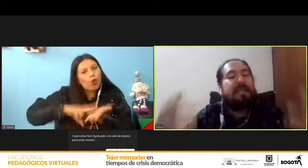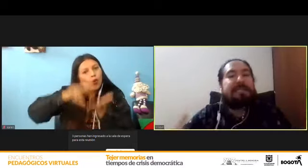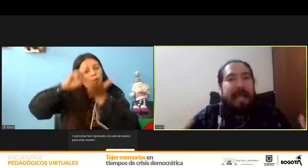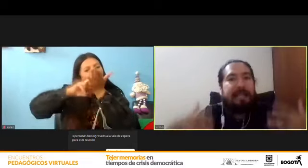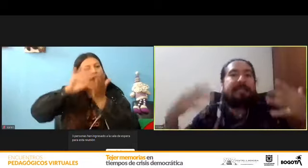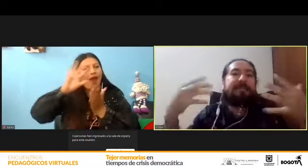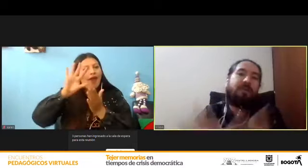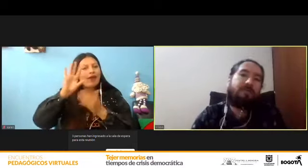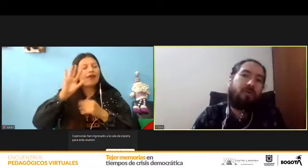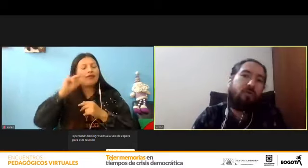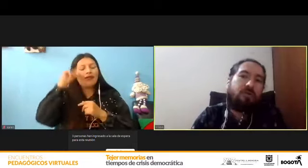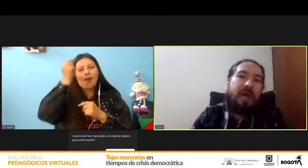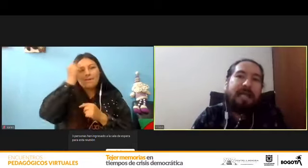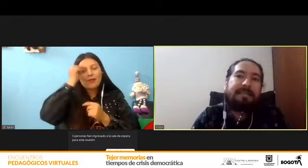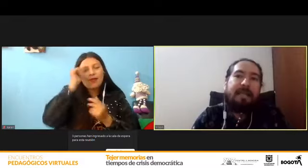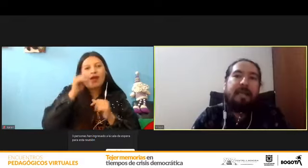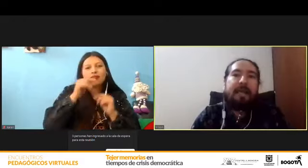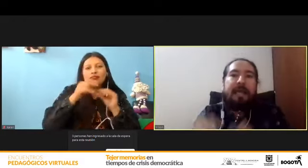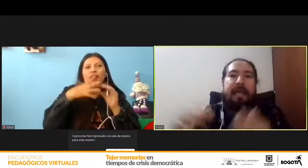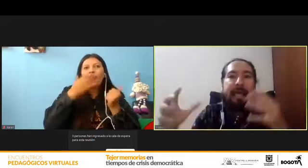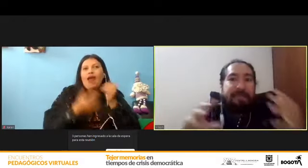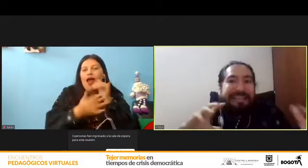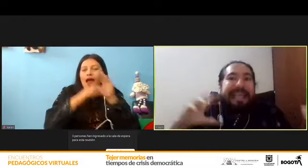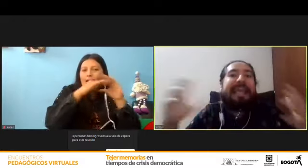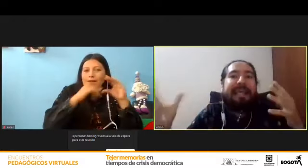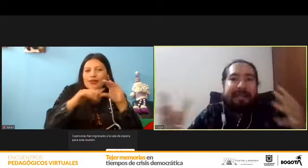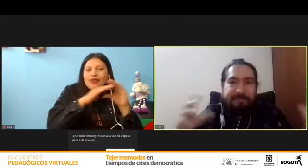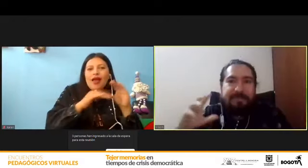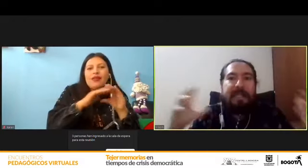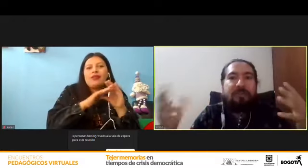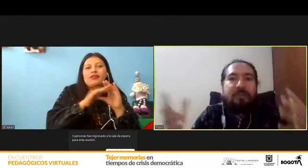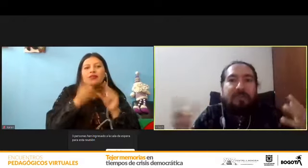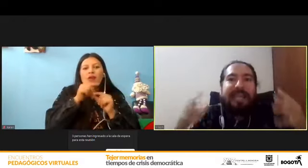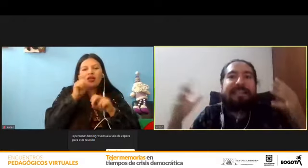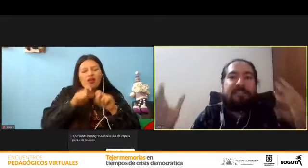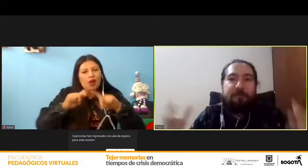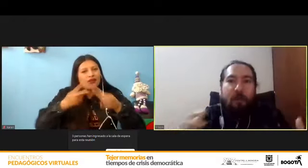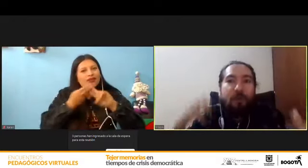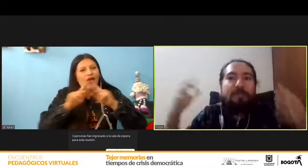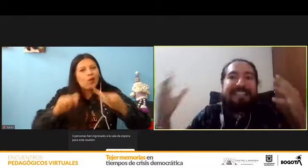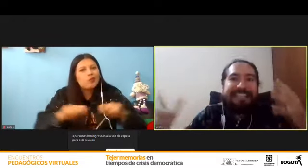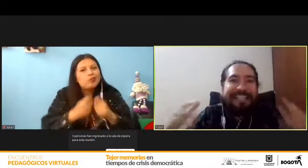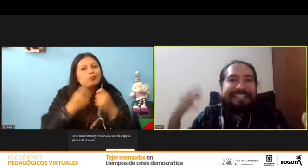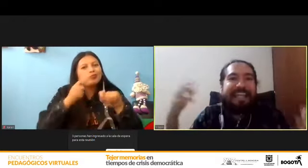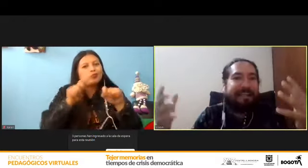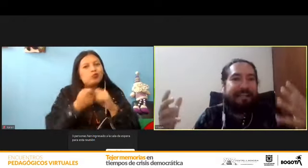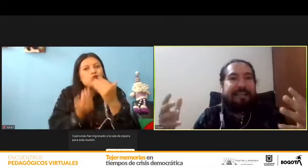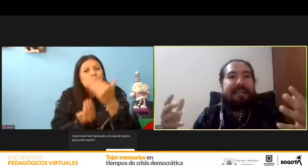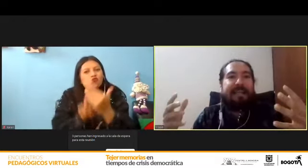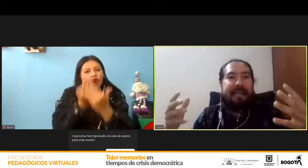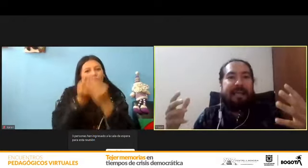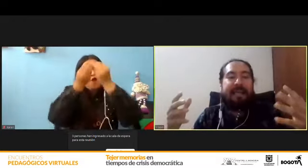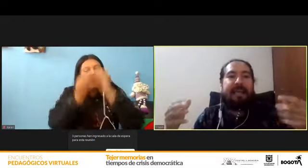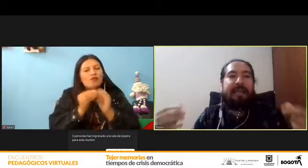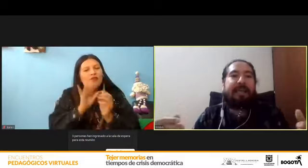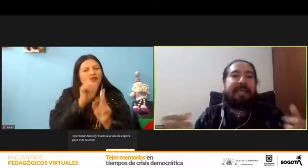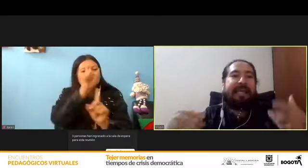memorias ambientales y o bioculturales, tejer, ¿cierto?, esas formas de ser